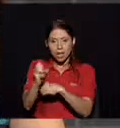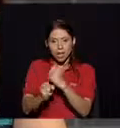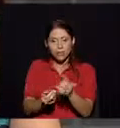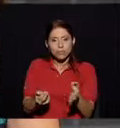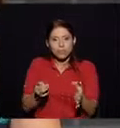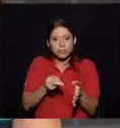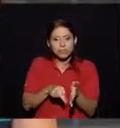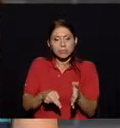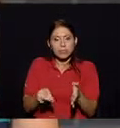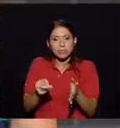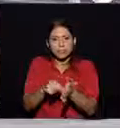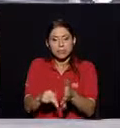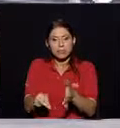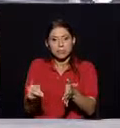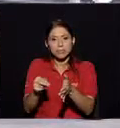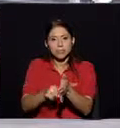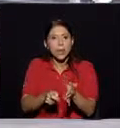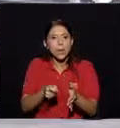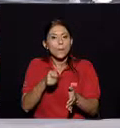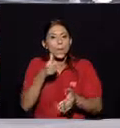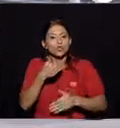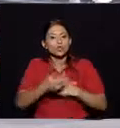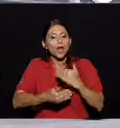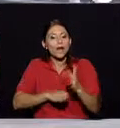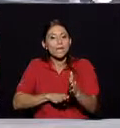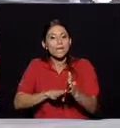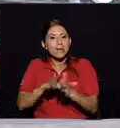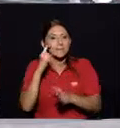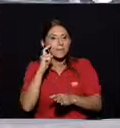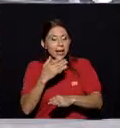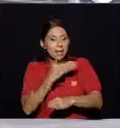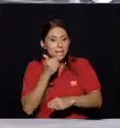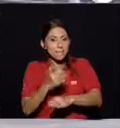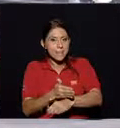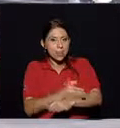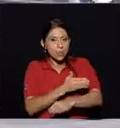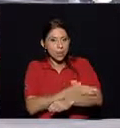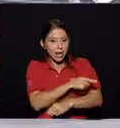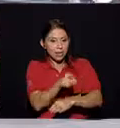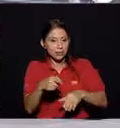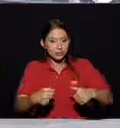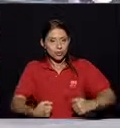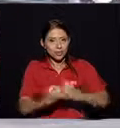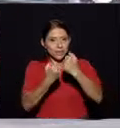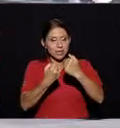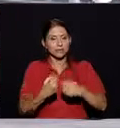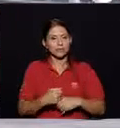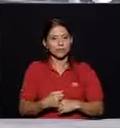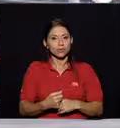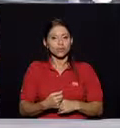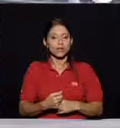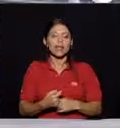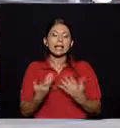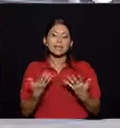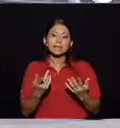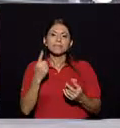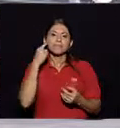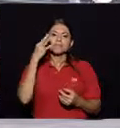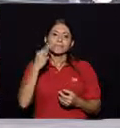que tenemos en mejorar esos logros, entonces, o esos desafíos. Entonces, creo que el llamado es